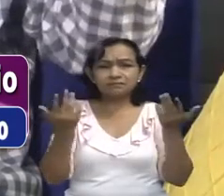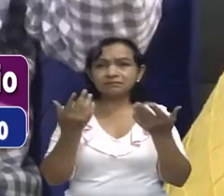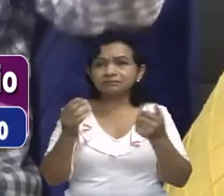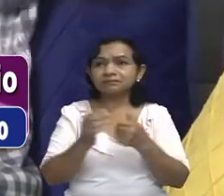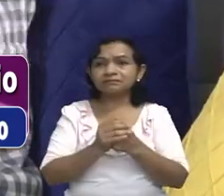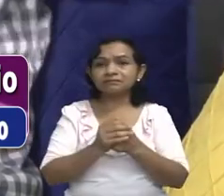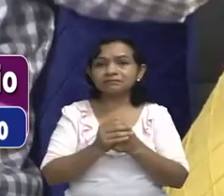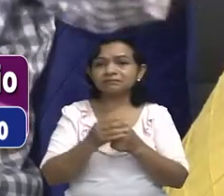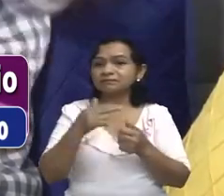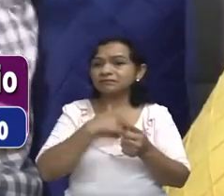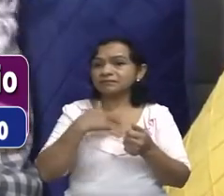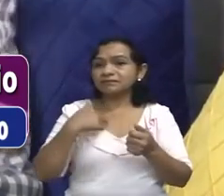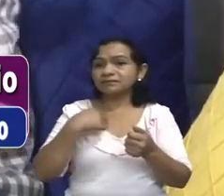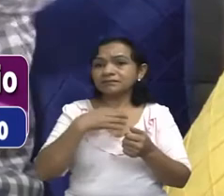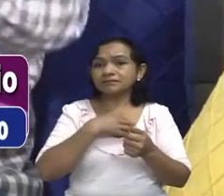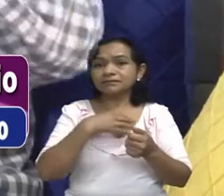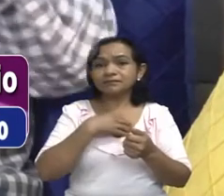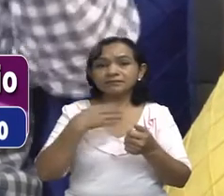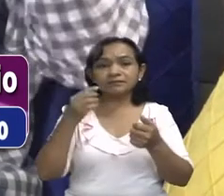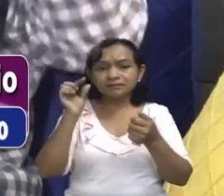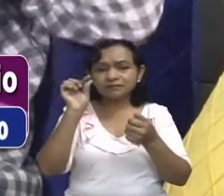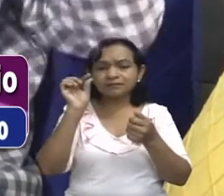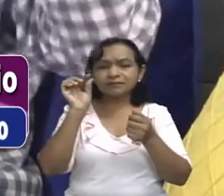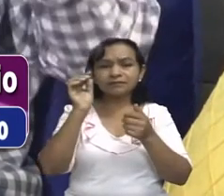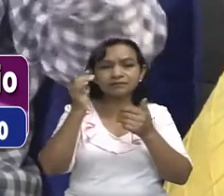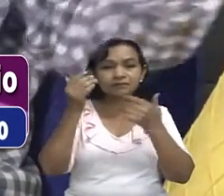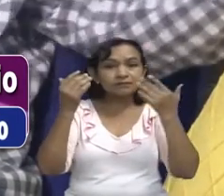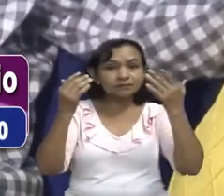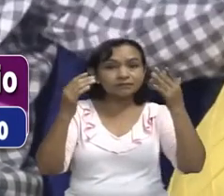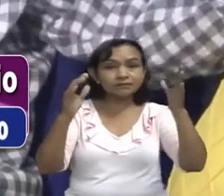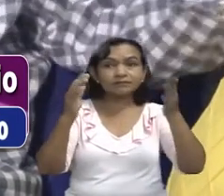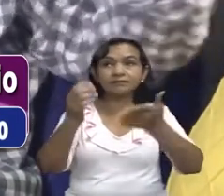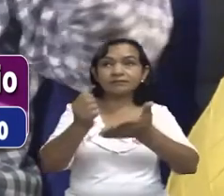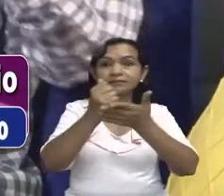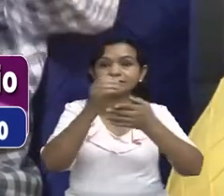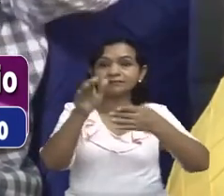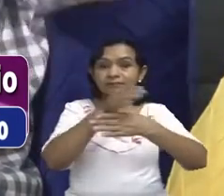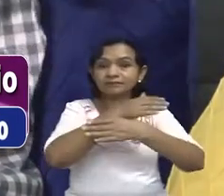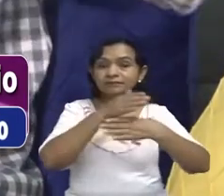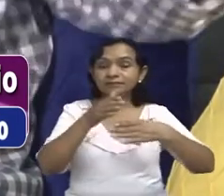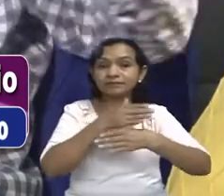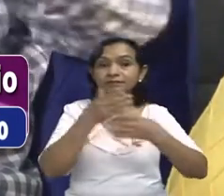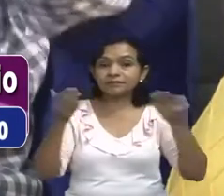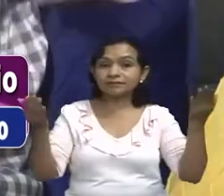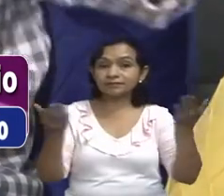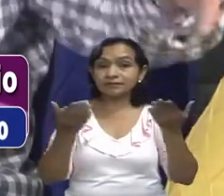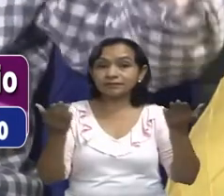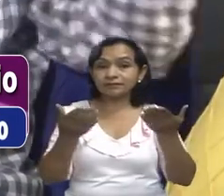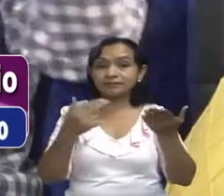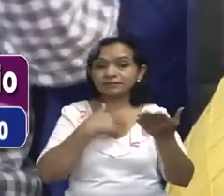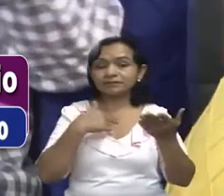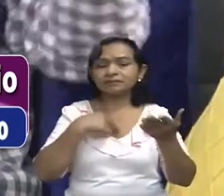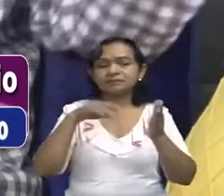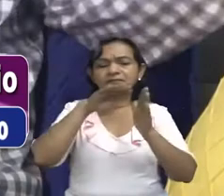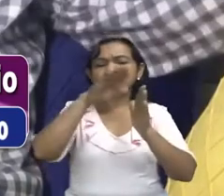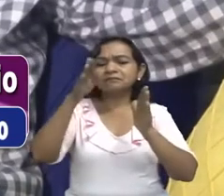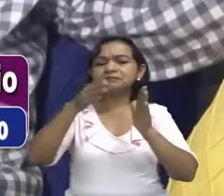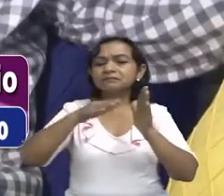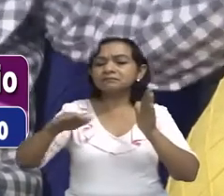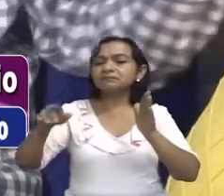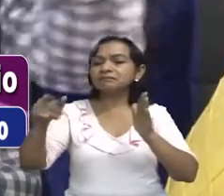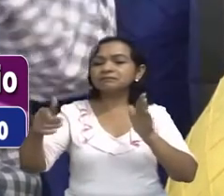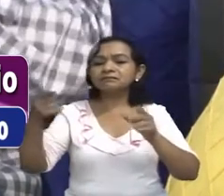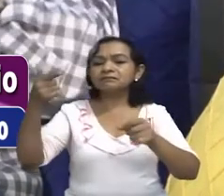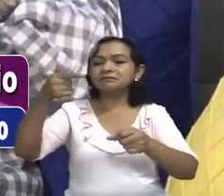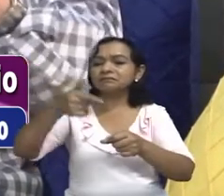primero que hizo es detalles, pareciera, claro, ¿no? Claro. Pero que hacen la diferencia. Entonces ya dispuso una camioneta ahí, entonces ya